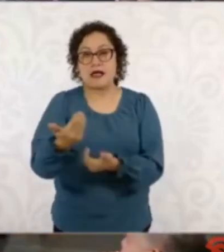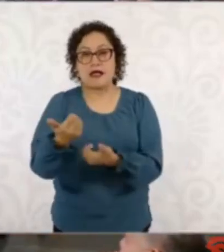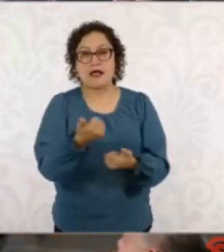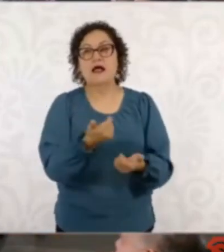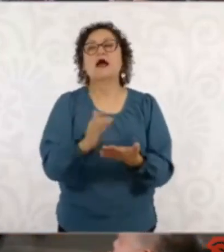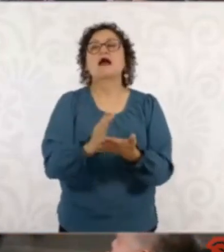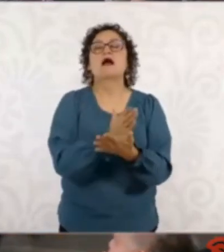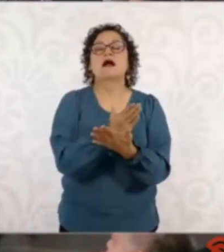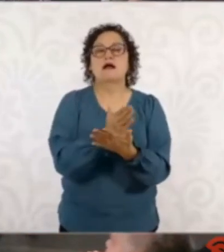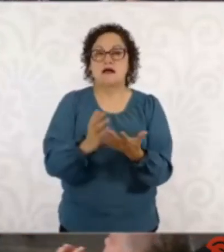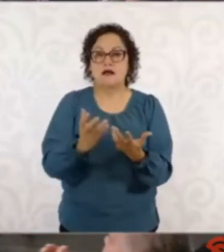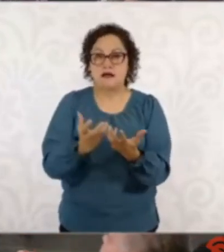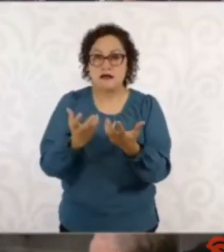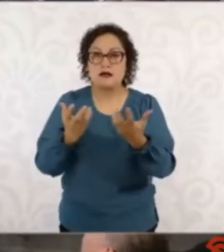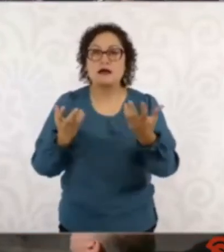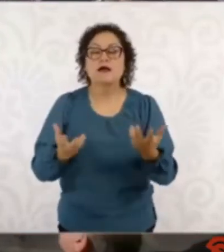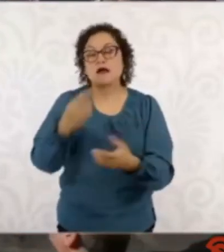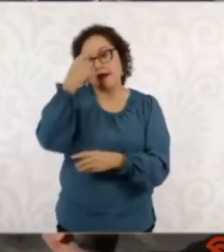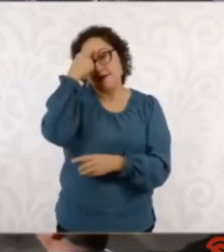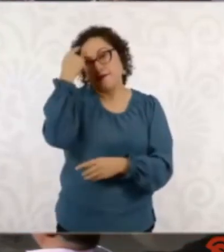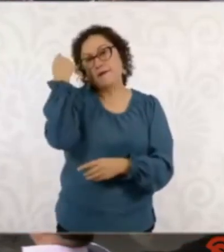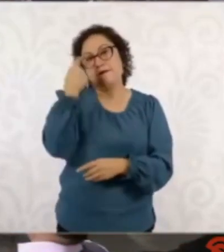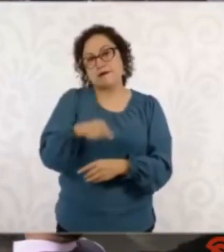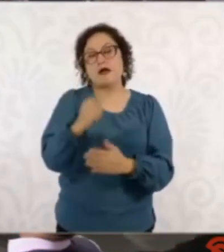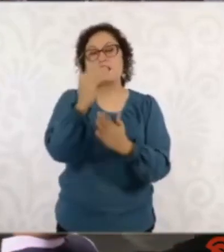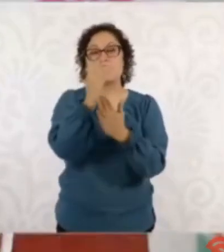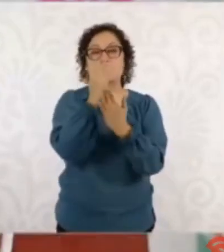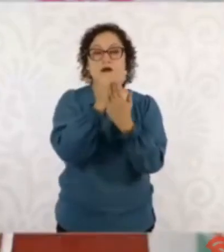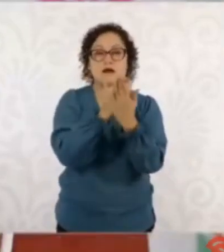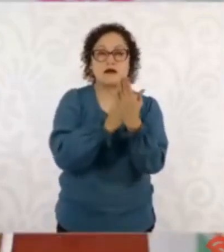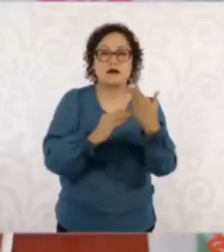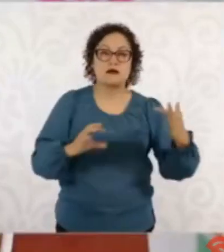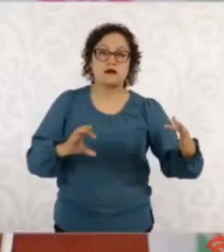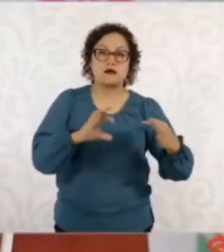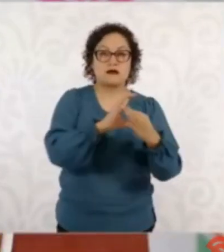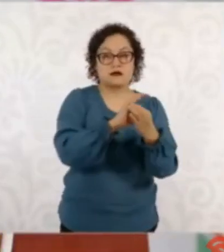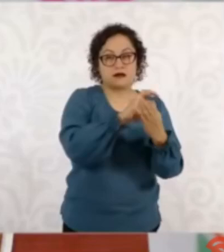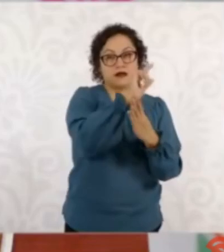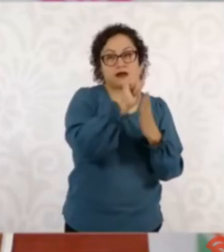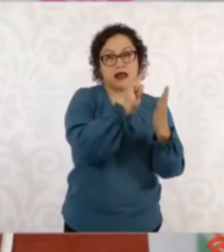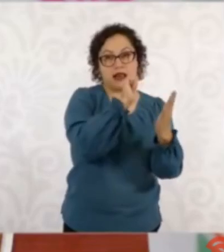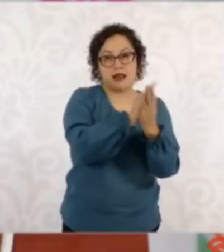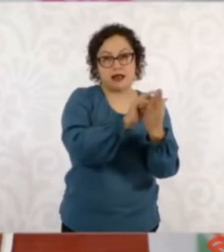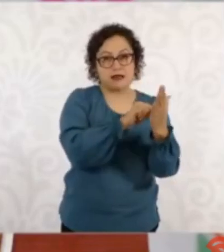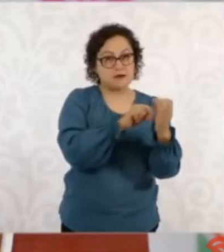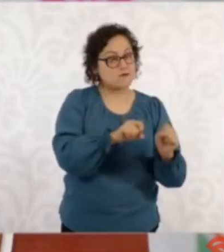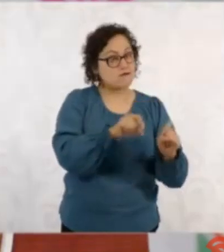caso, autorizar las rutas relacionadas al artículo único del presente decreto.